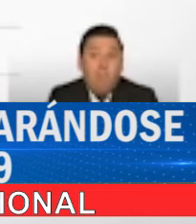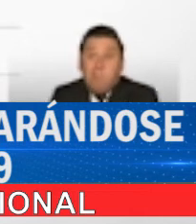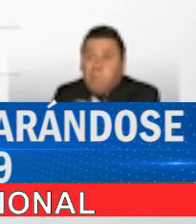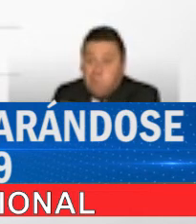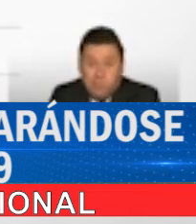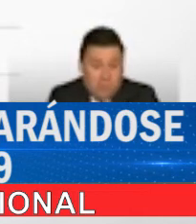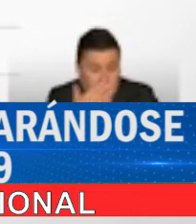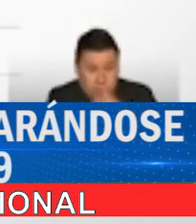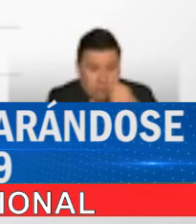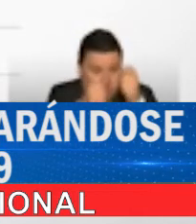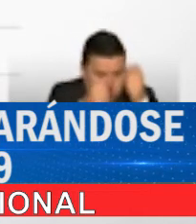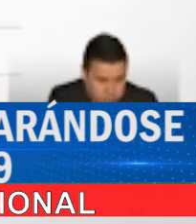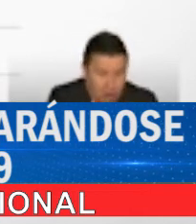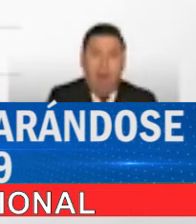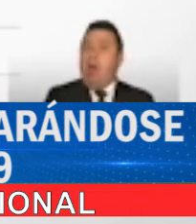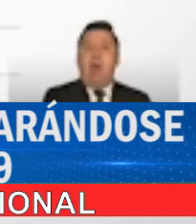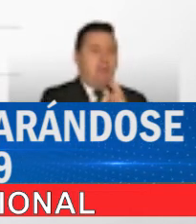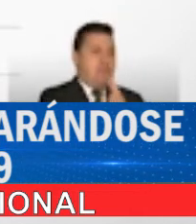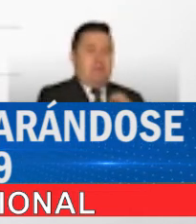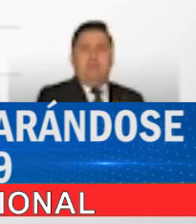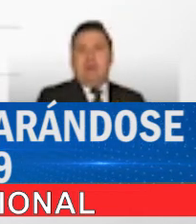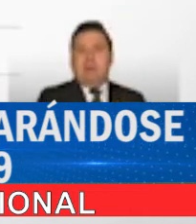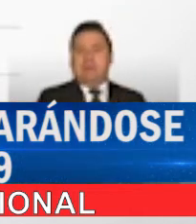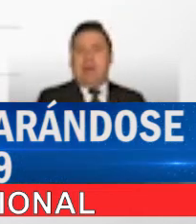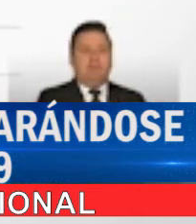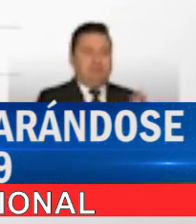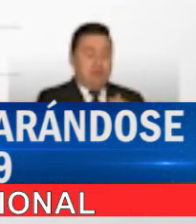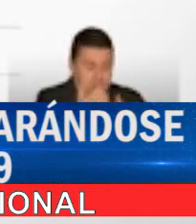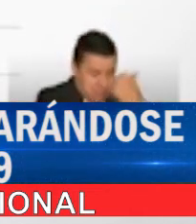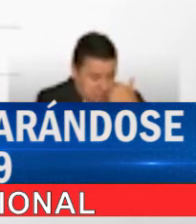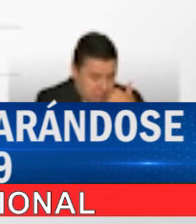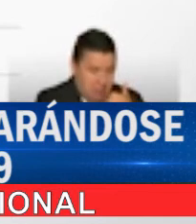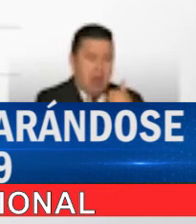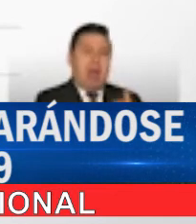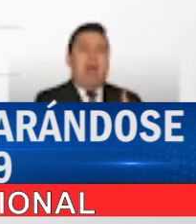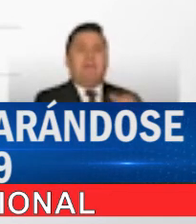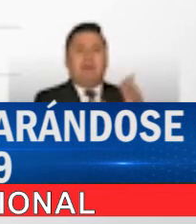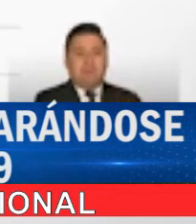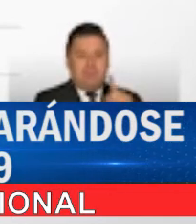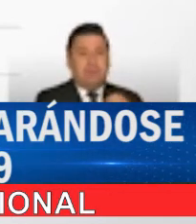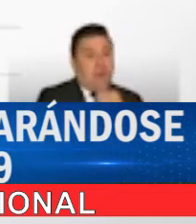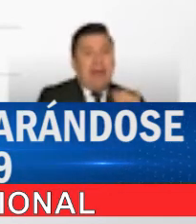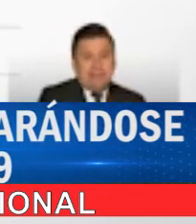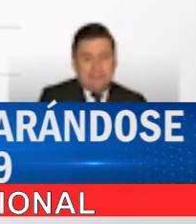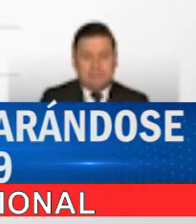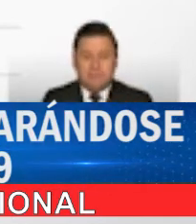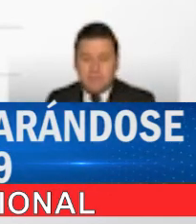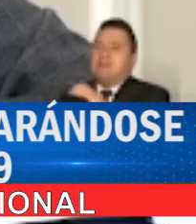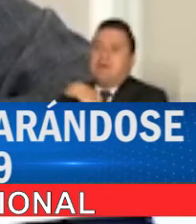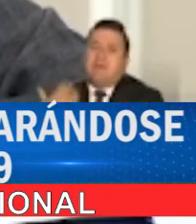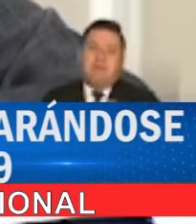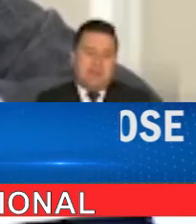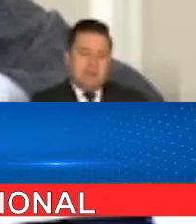esta enfermedad. La meta son 10.000 de estos equipos y así estar preparados para el momento más difícil de la